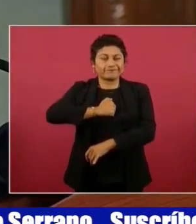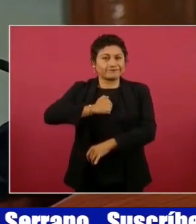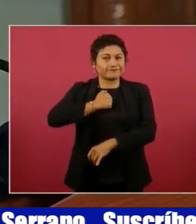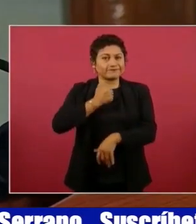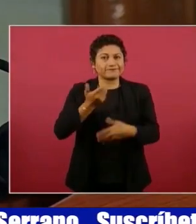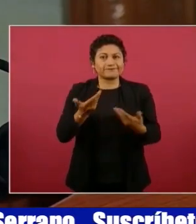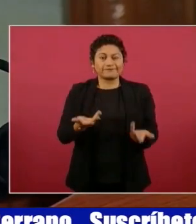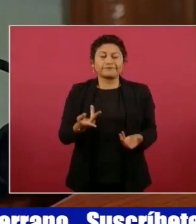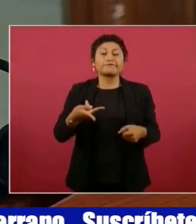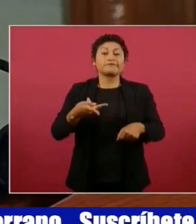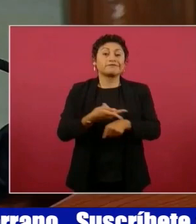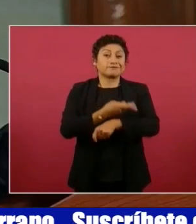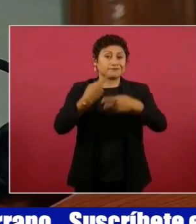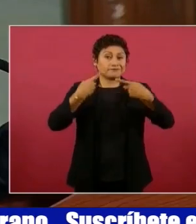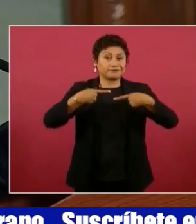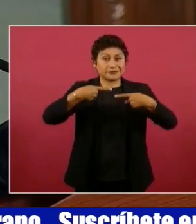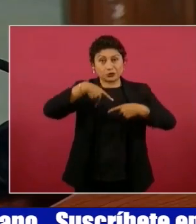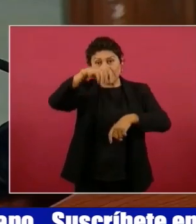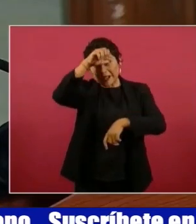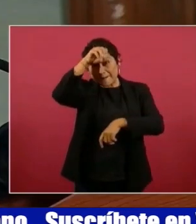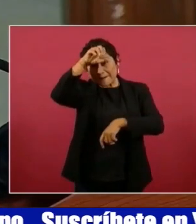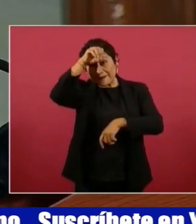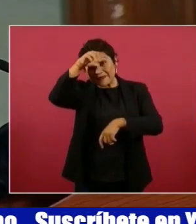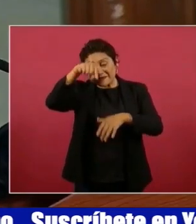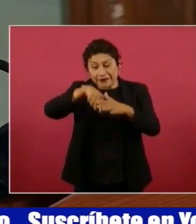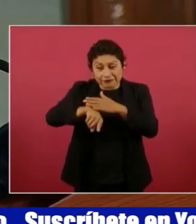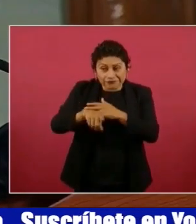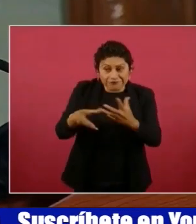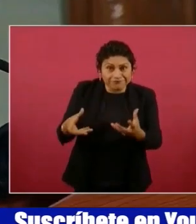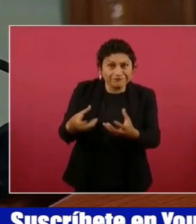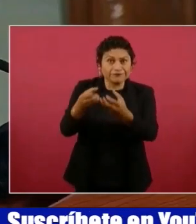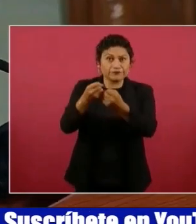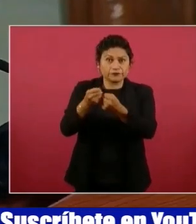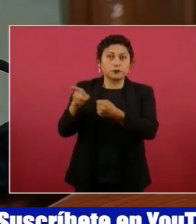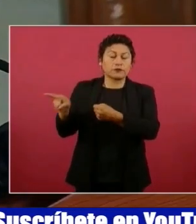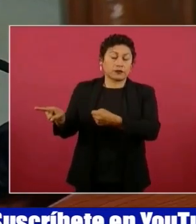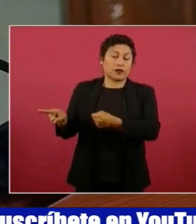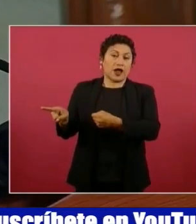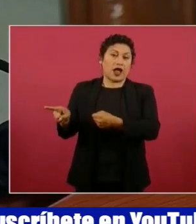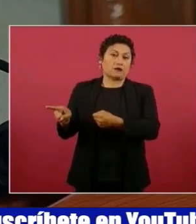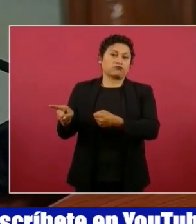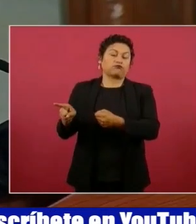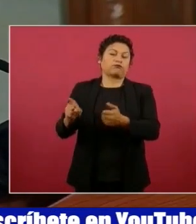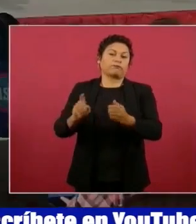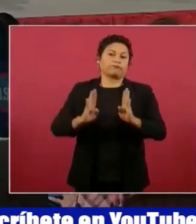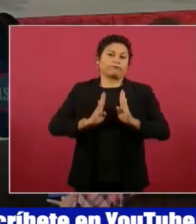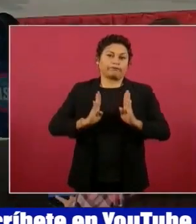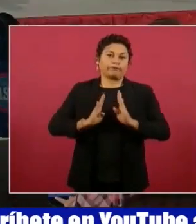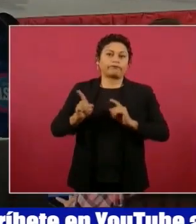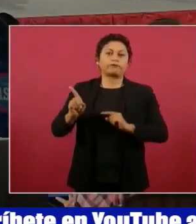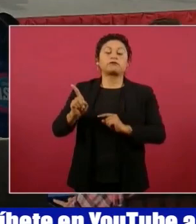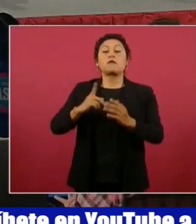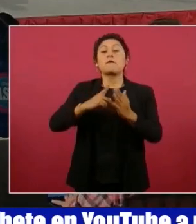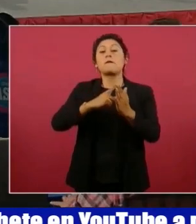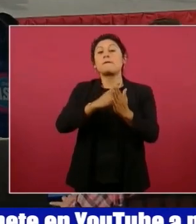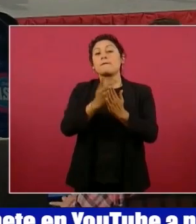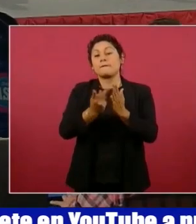de los mineros. Se está aplicando el plan DN3 y hay